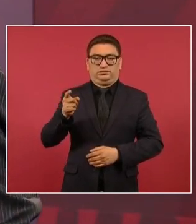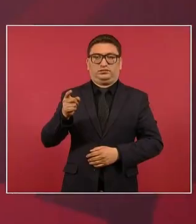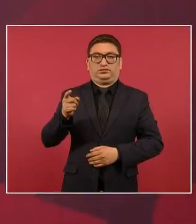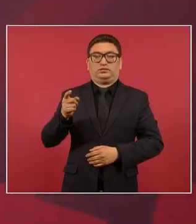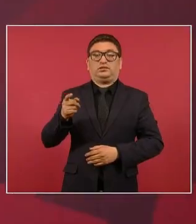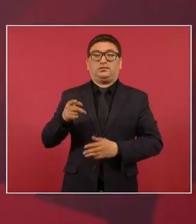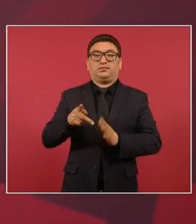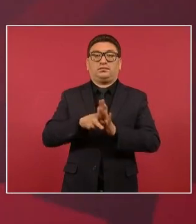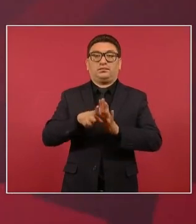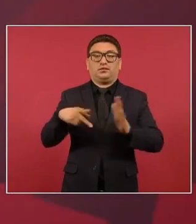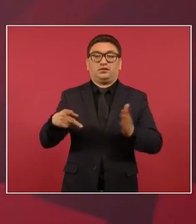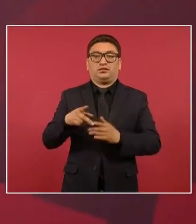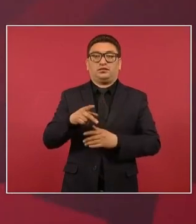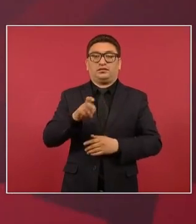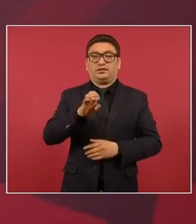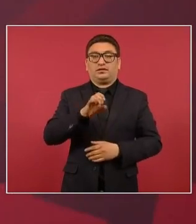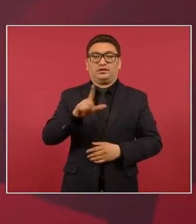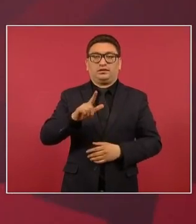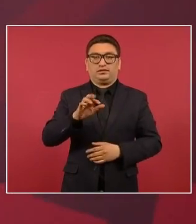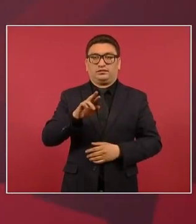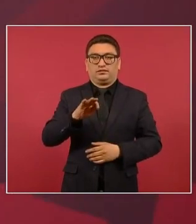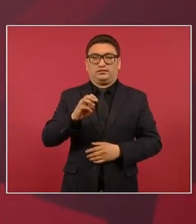Reforma